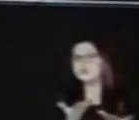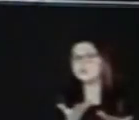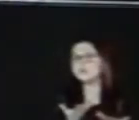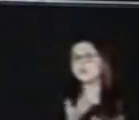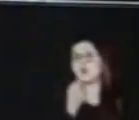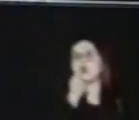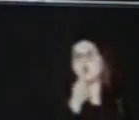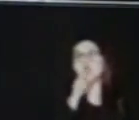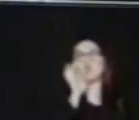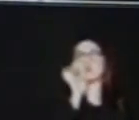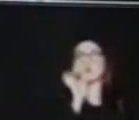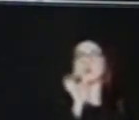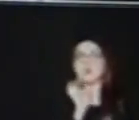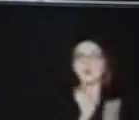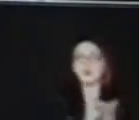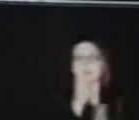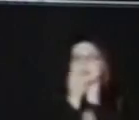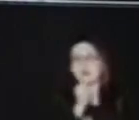el